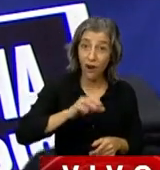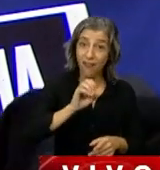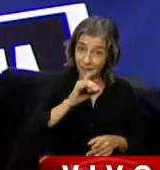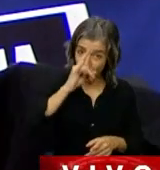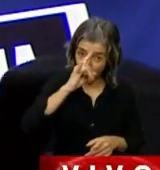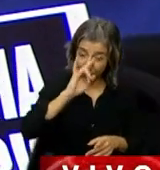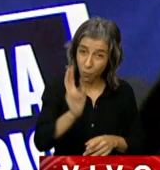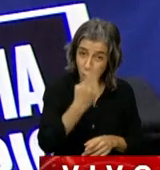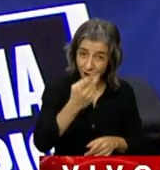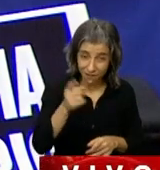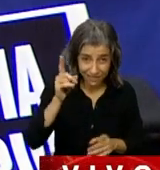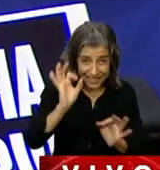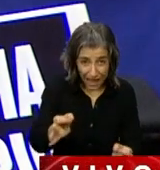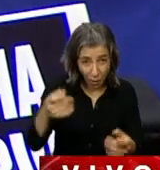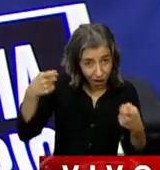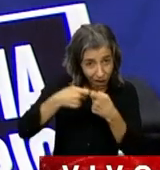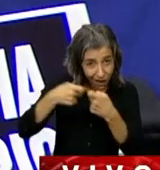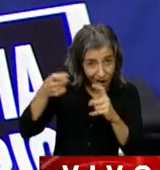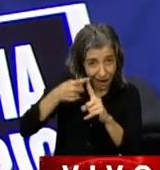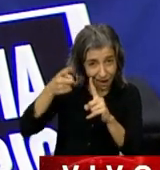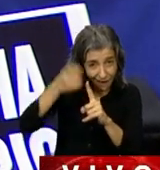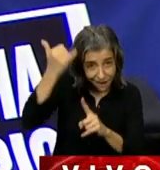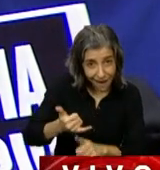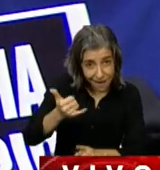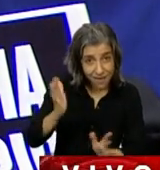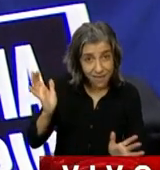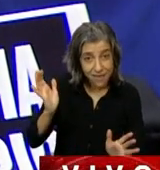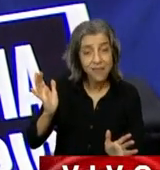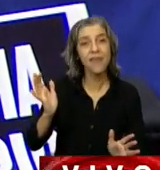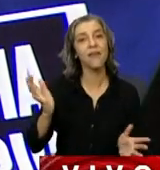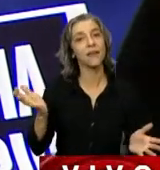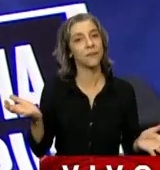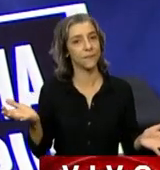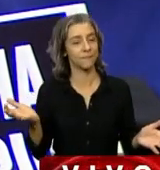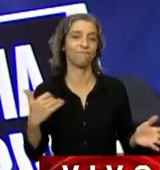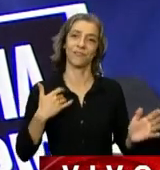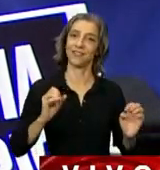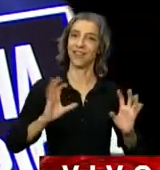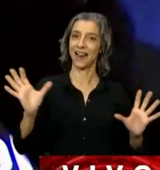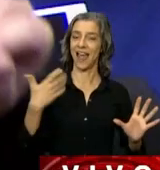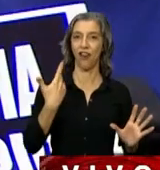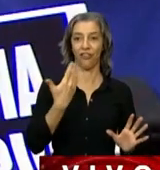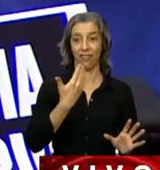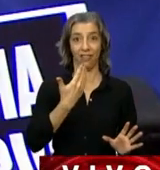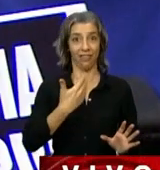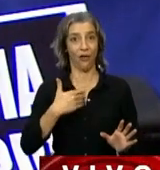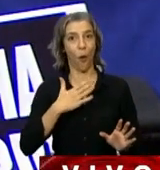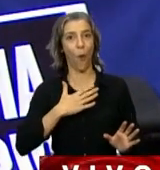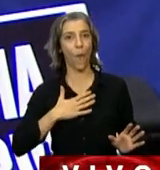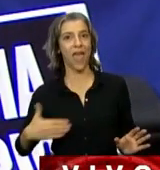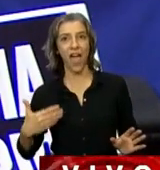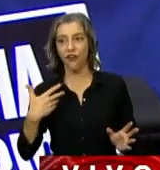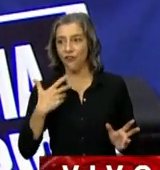Está claro que la defensa de la soberanía nacional a gobiernos